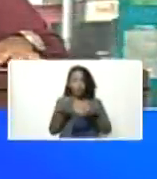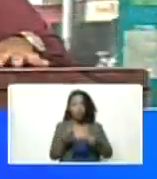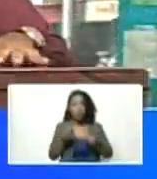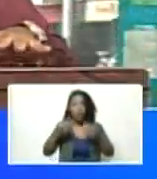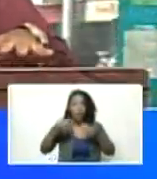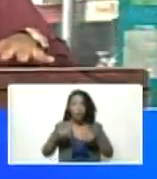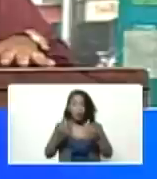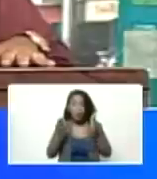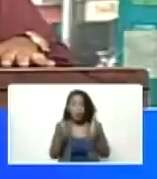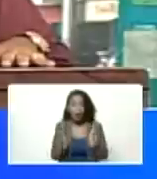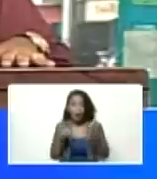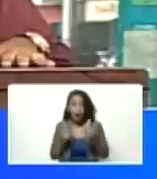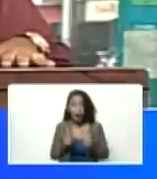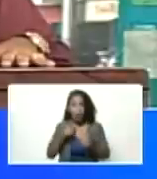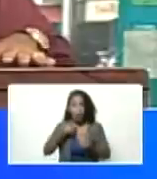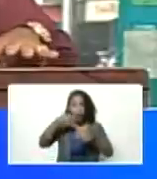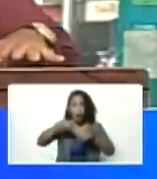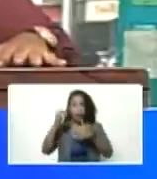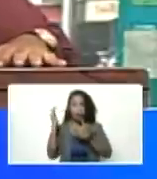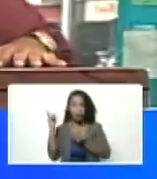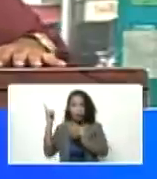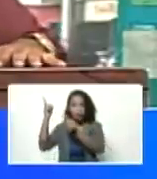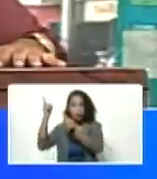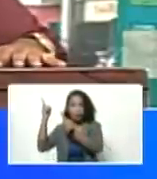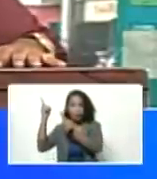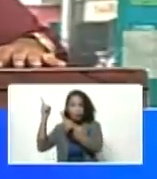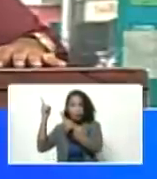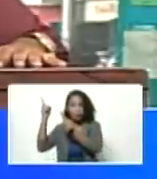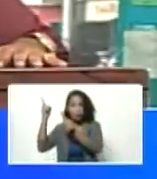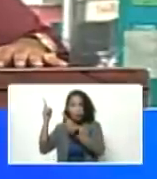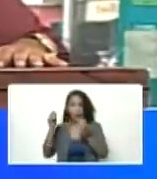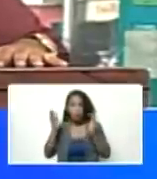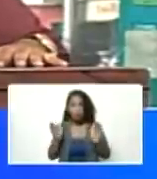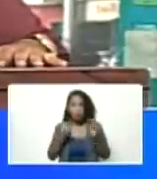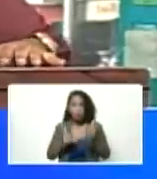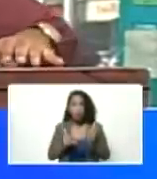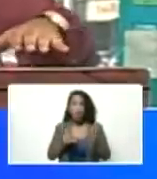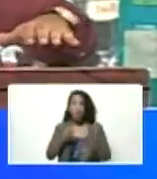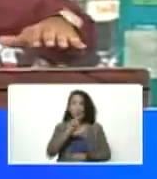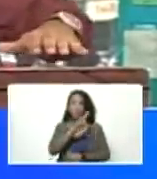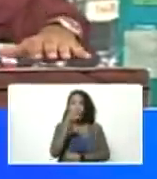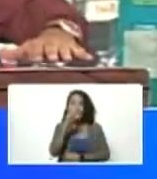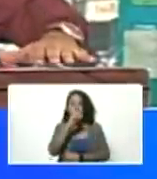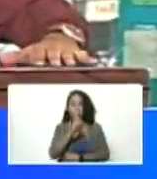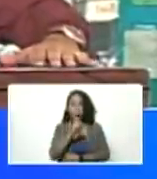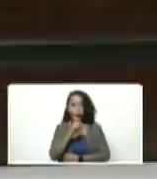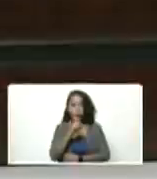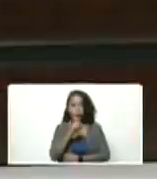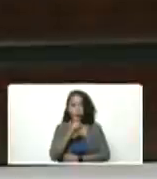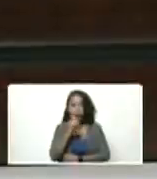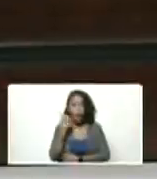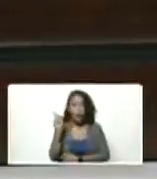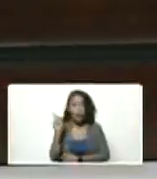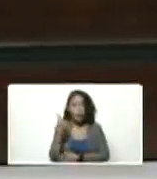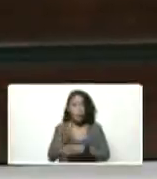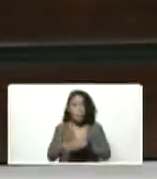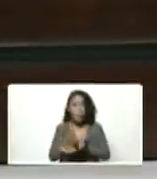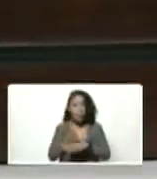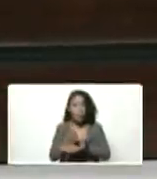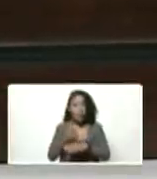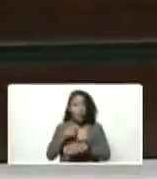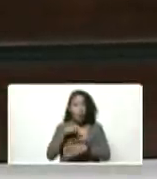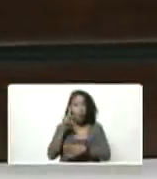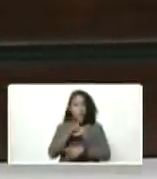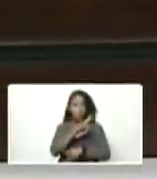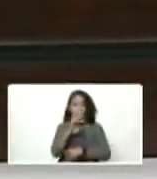Esta caja que tengo aquí y su contenido tiene más de 200 años. O sea que esta madera que estoy tocando tiene